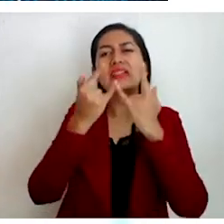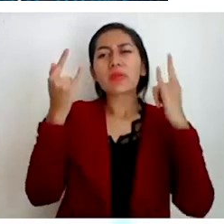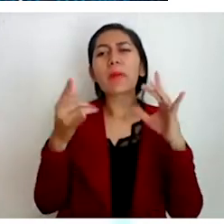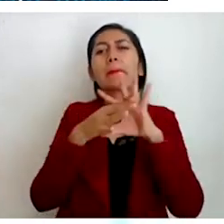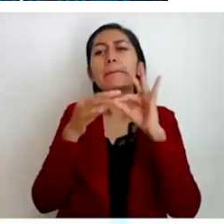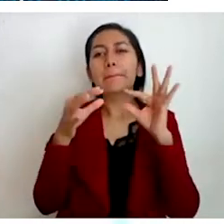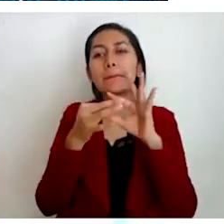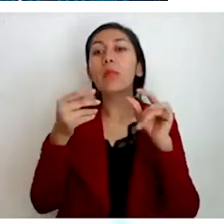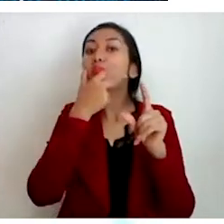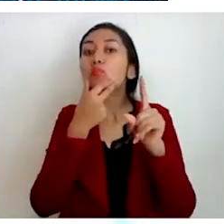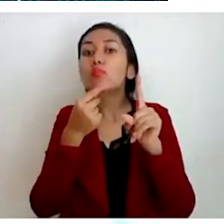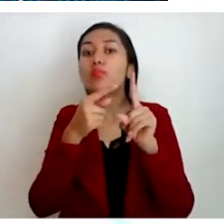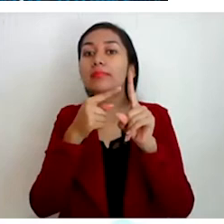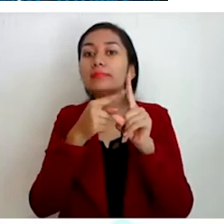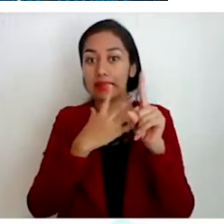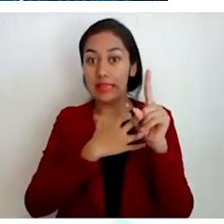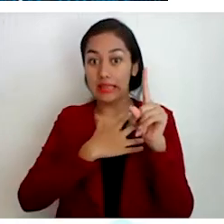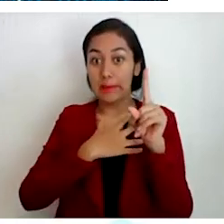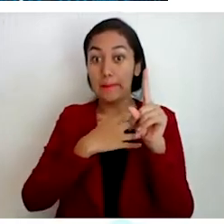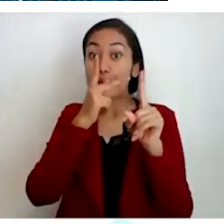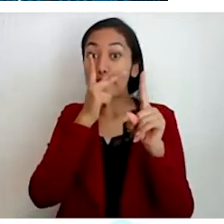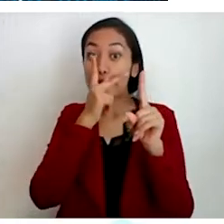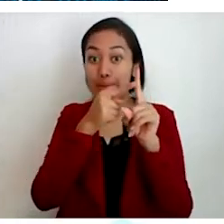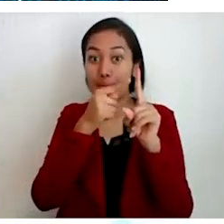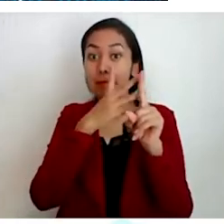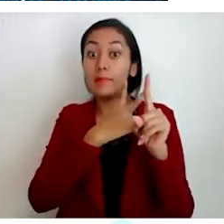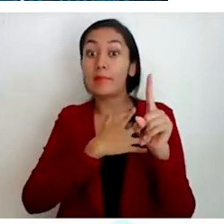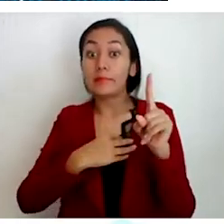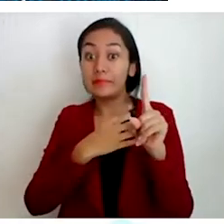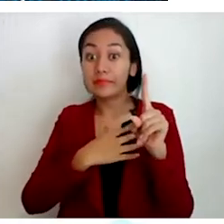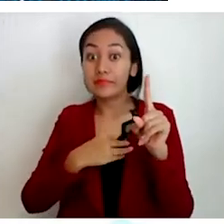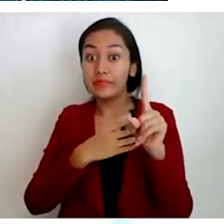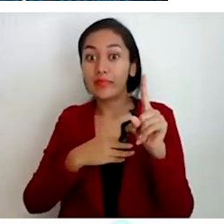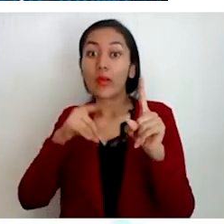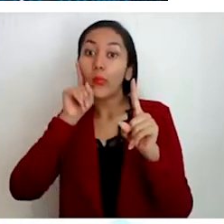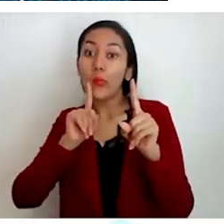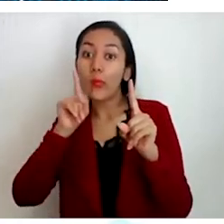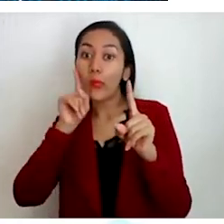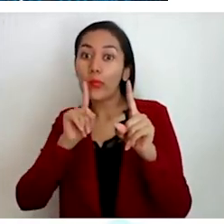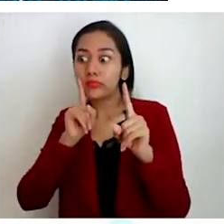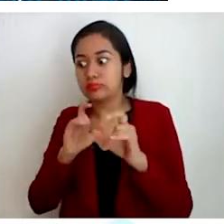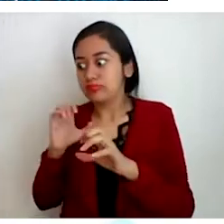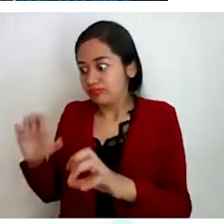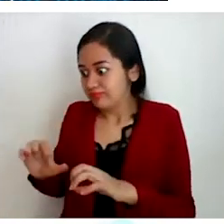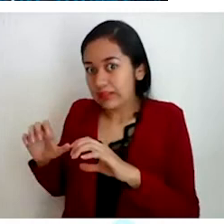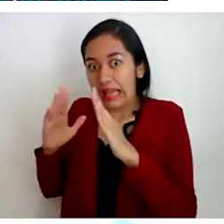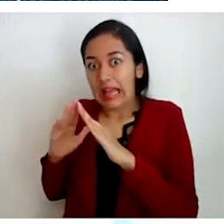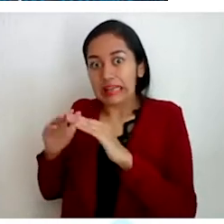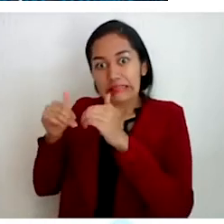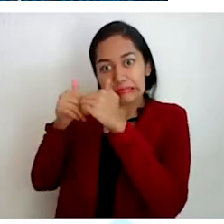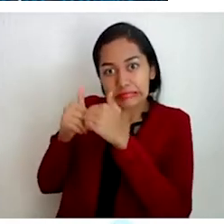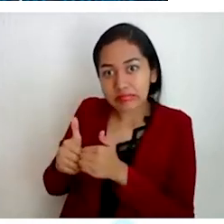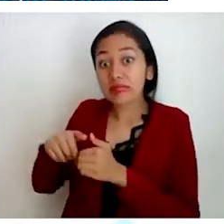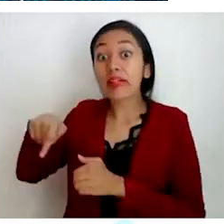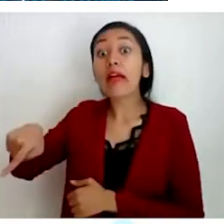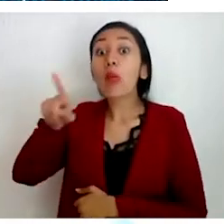en cuarentena, ¿no? Y no le permite ver ni al novio. Y hay una escena muy, muy interesante donde está esta chica